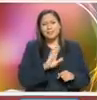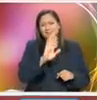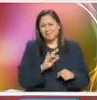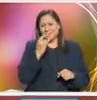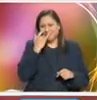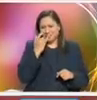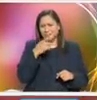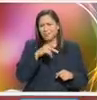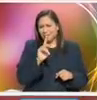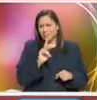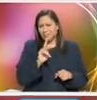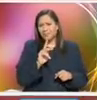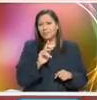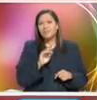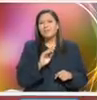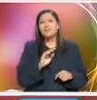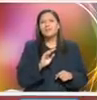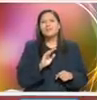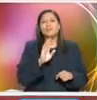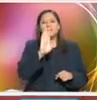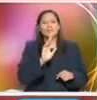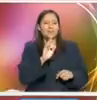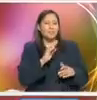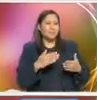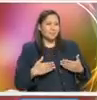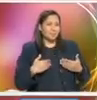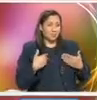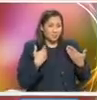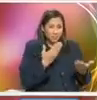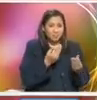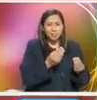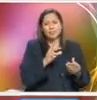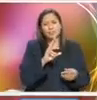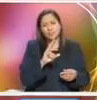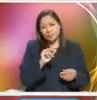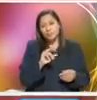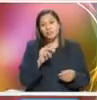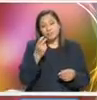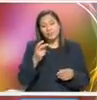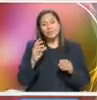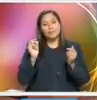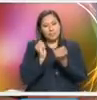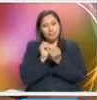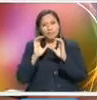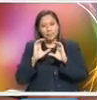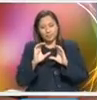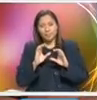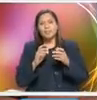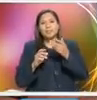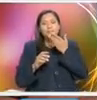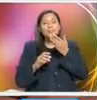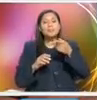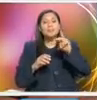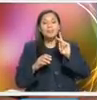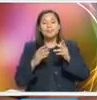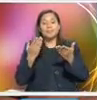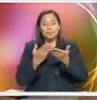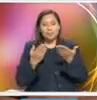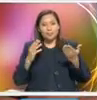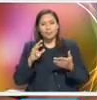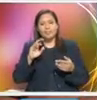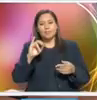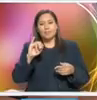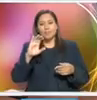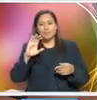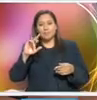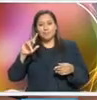sonar además como poco confiable en términos de los datos, y hay que tener cuidado con ellos. Sin embargo, han probado ser mucho